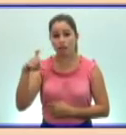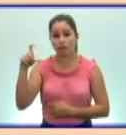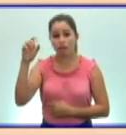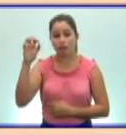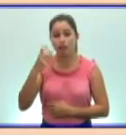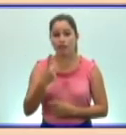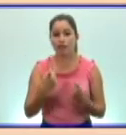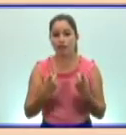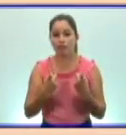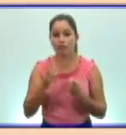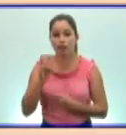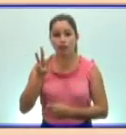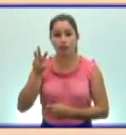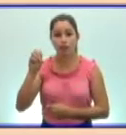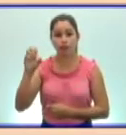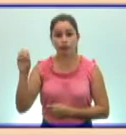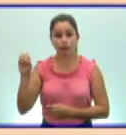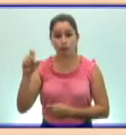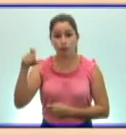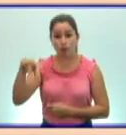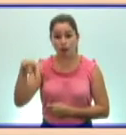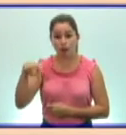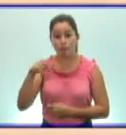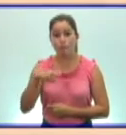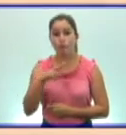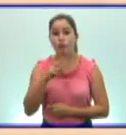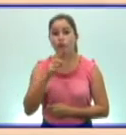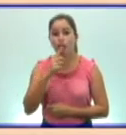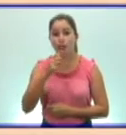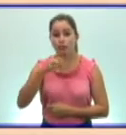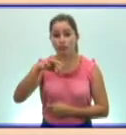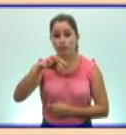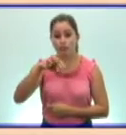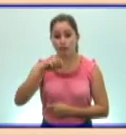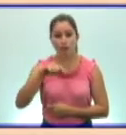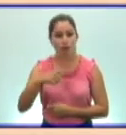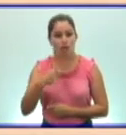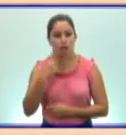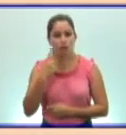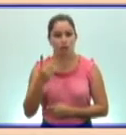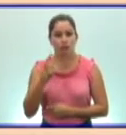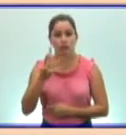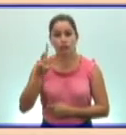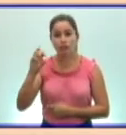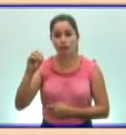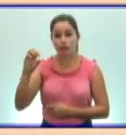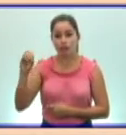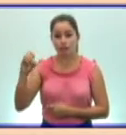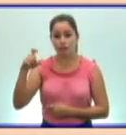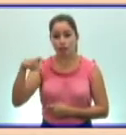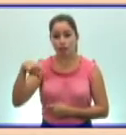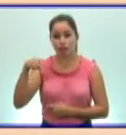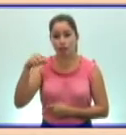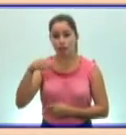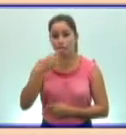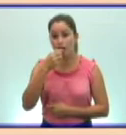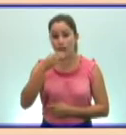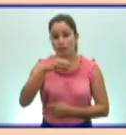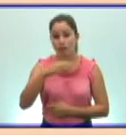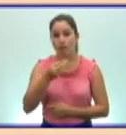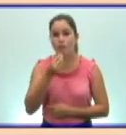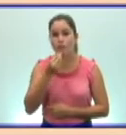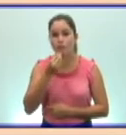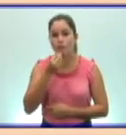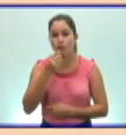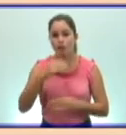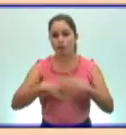sal. De ahí que nosotros podíamos plantear la siguiente relación: si 300 gramos de esta sal pueden saturar a esa temperatura 100